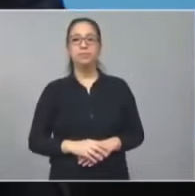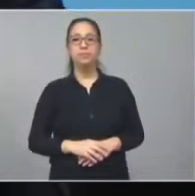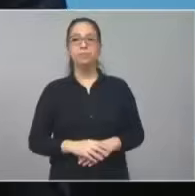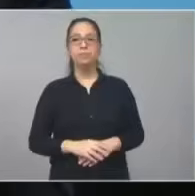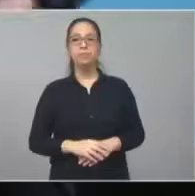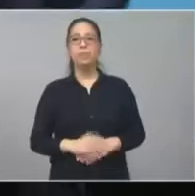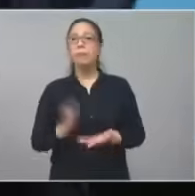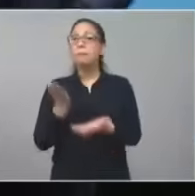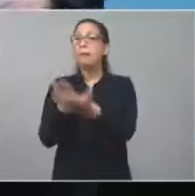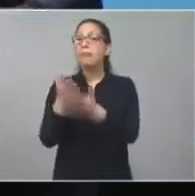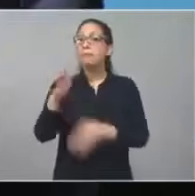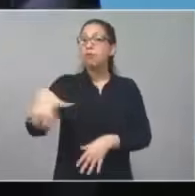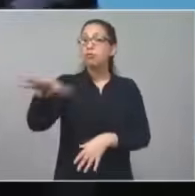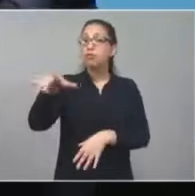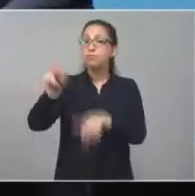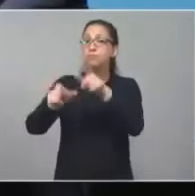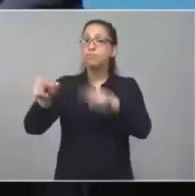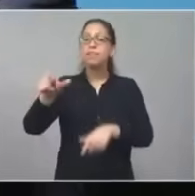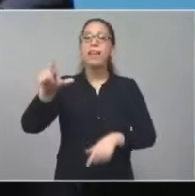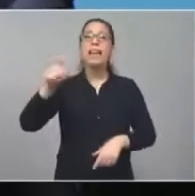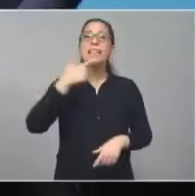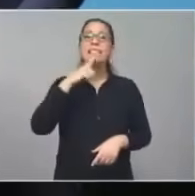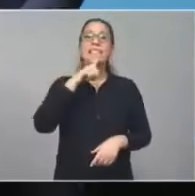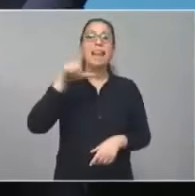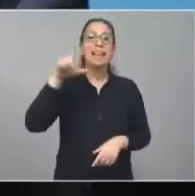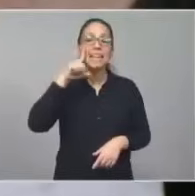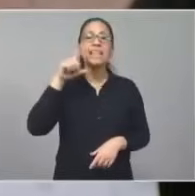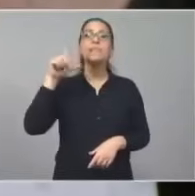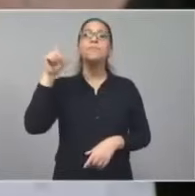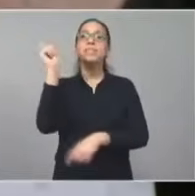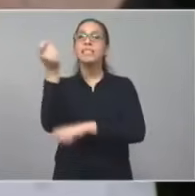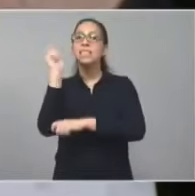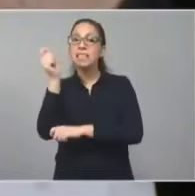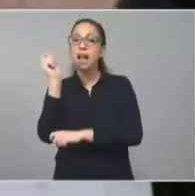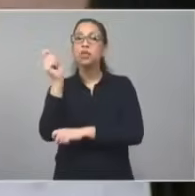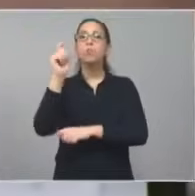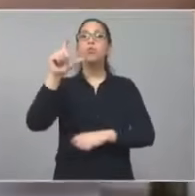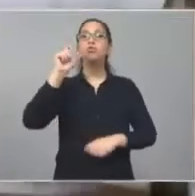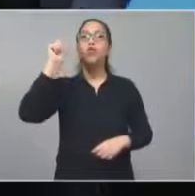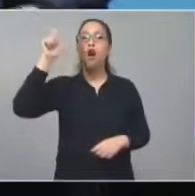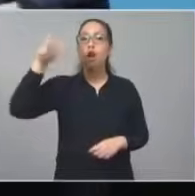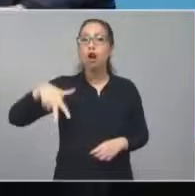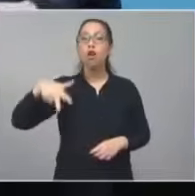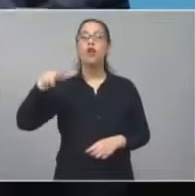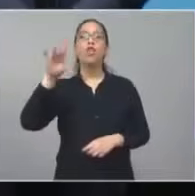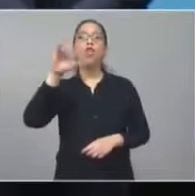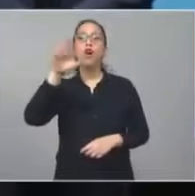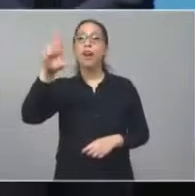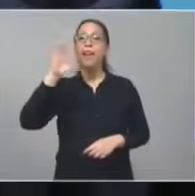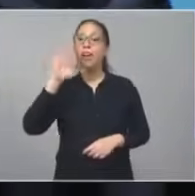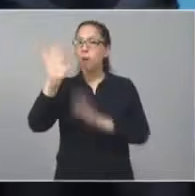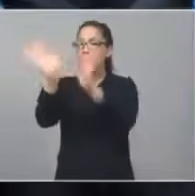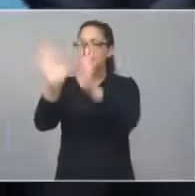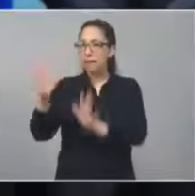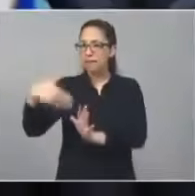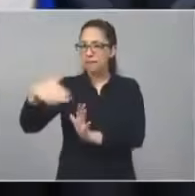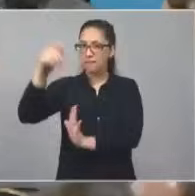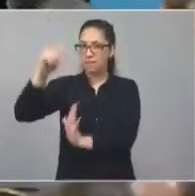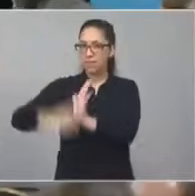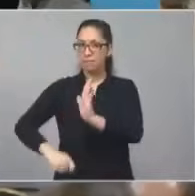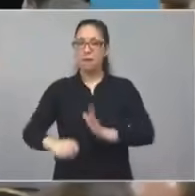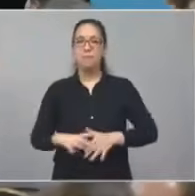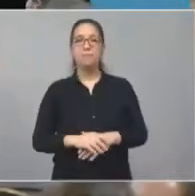Y le pedimos a los municipios de Castelli, Chacabuco, Chascomús, Chivilcoy, Colón y Coronel Dorrego que se preparen para la